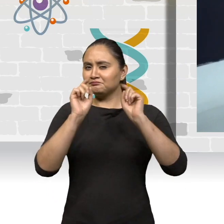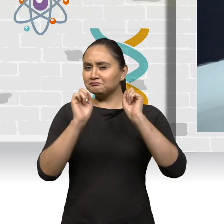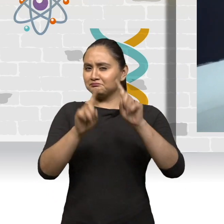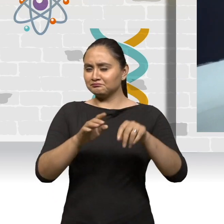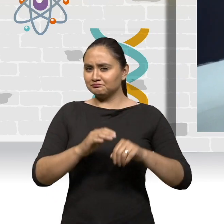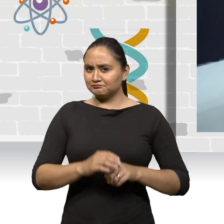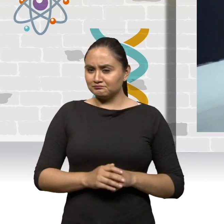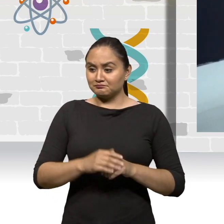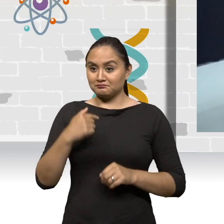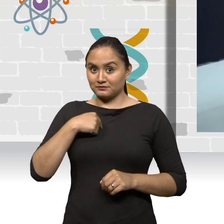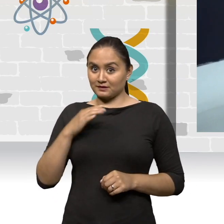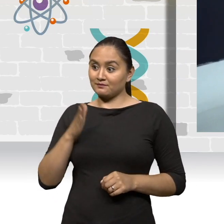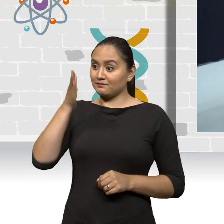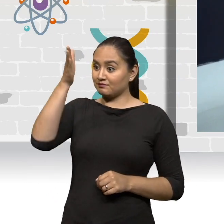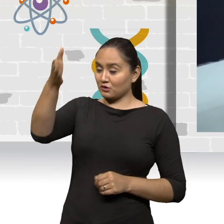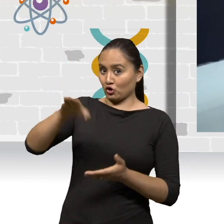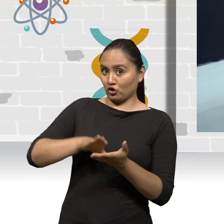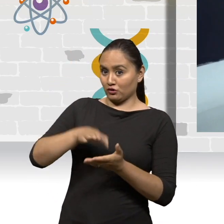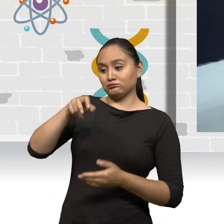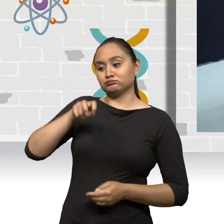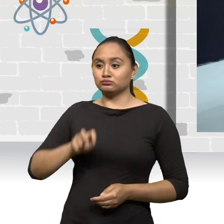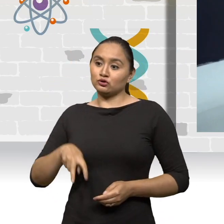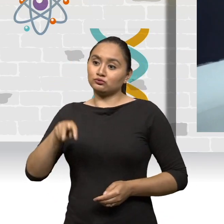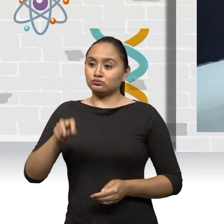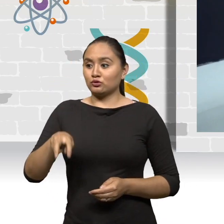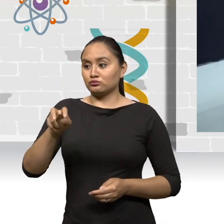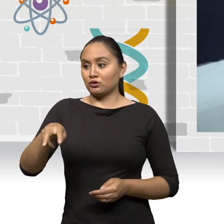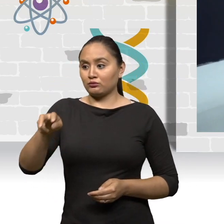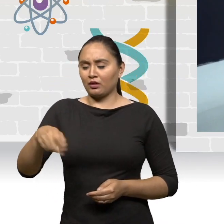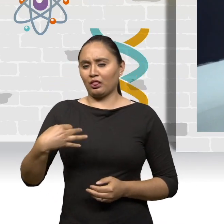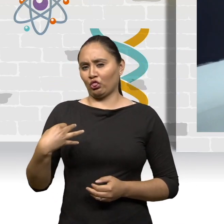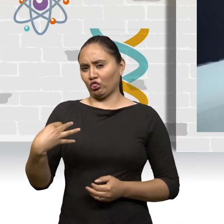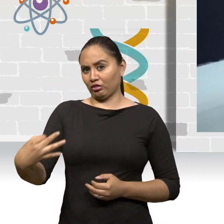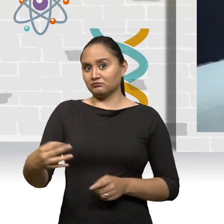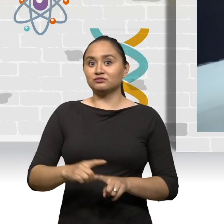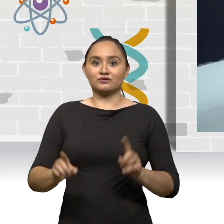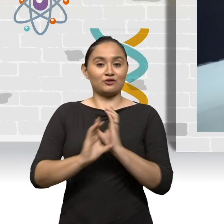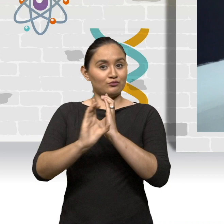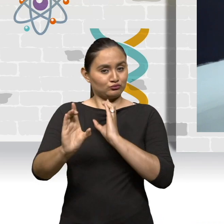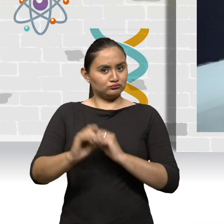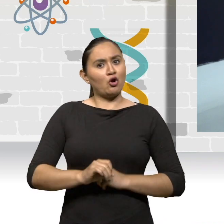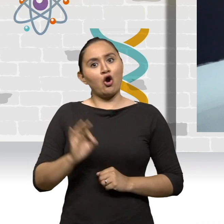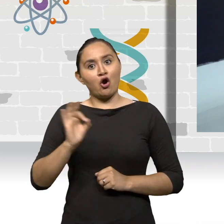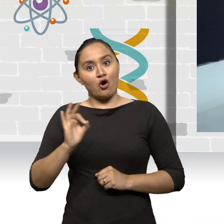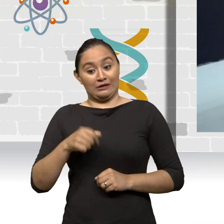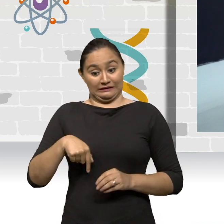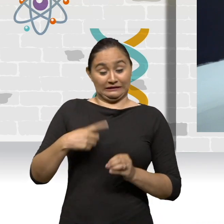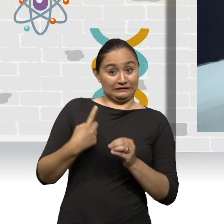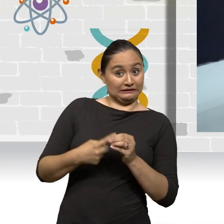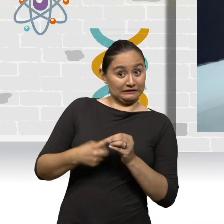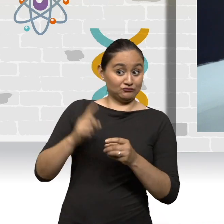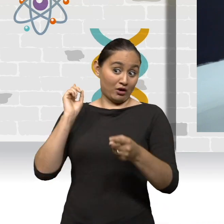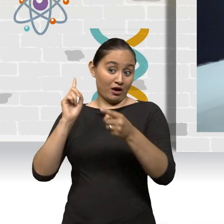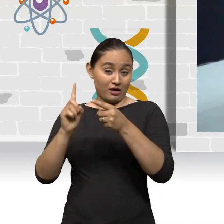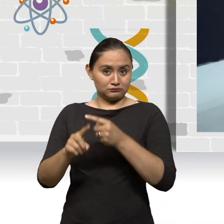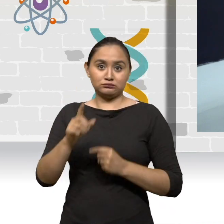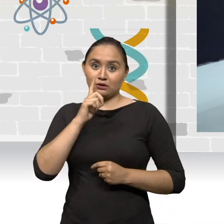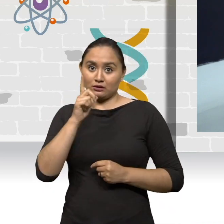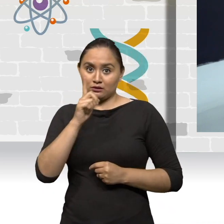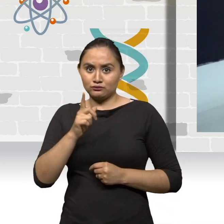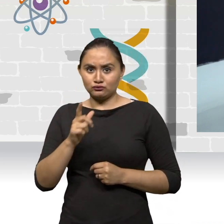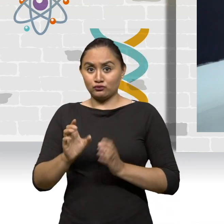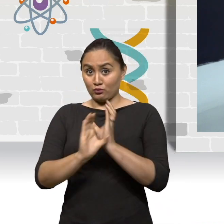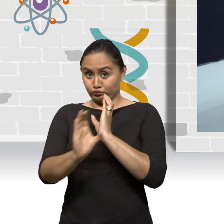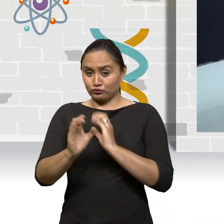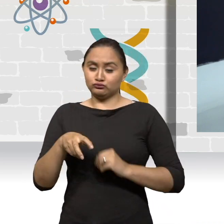¿Por qué cuando voy al colegio me tardo más si voy caminando que en bus? O si decido viajar de una ciudad a otra, me tardo menos si lo hago